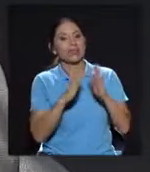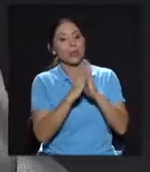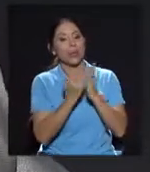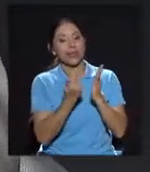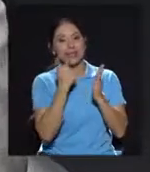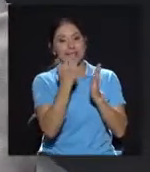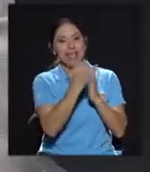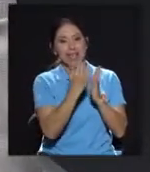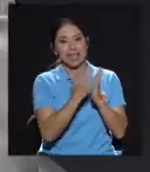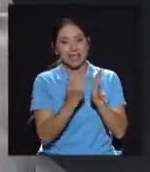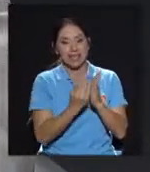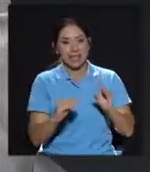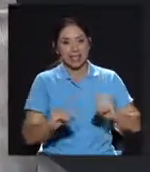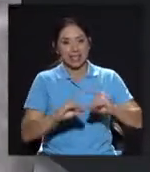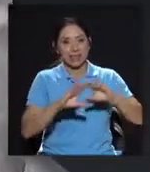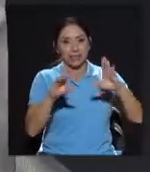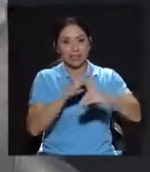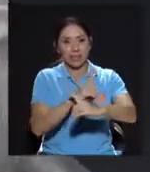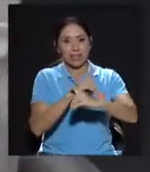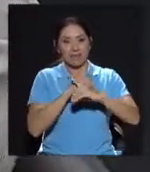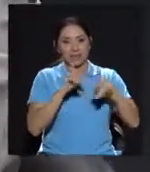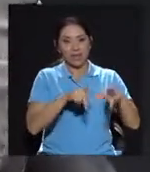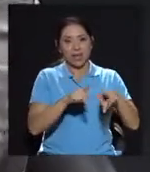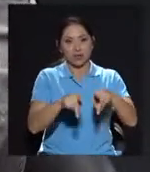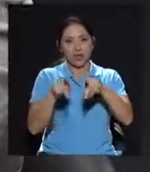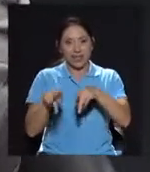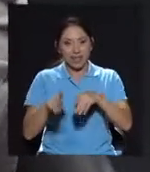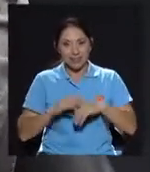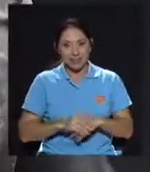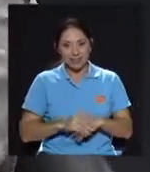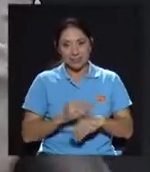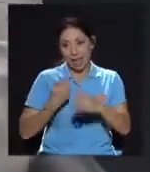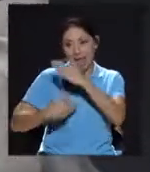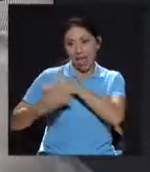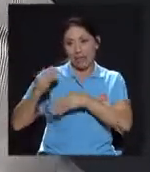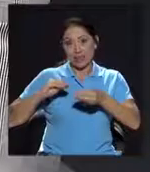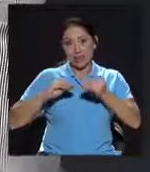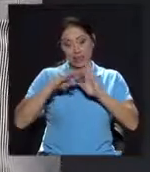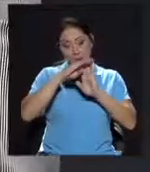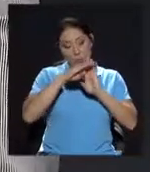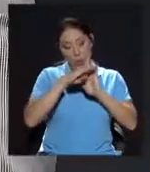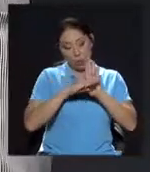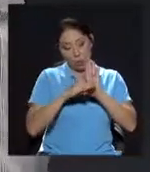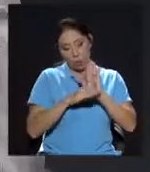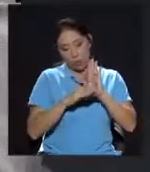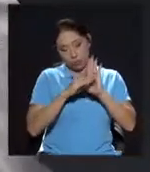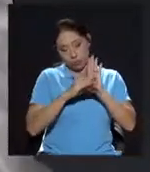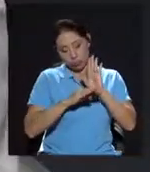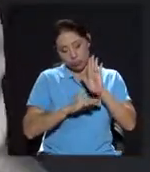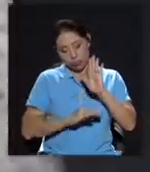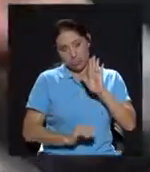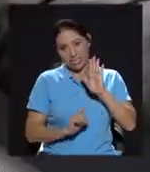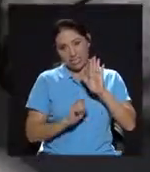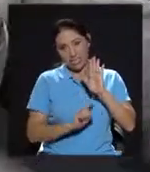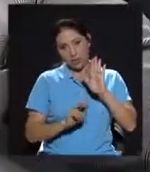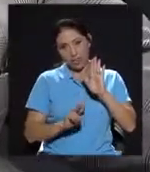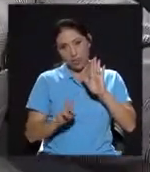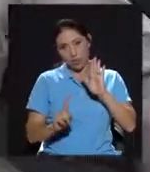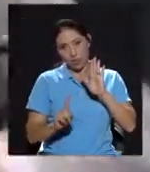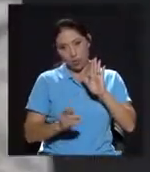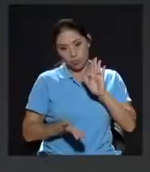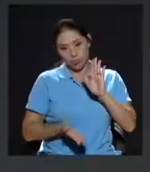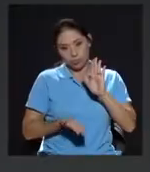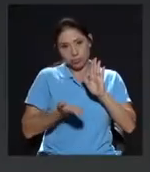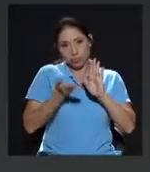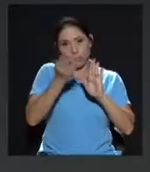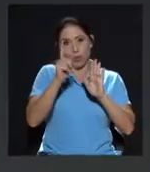defensoría de los habitantes pasamos de la posición 121 por allá a la posición número